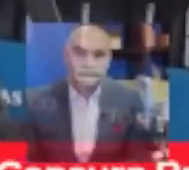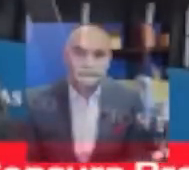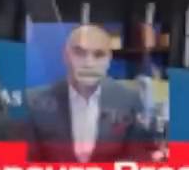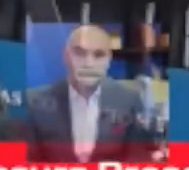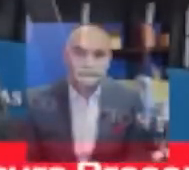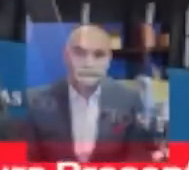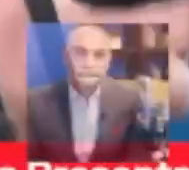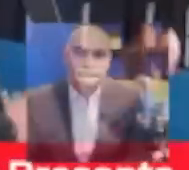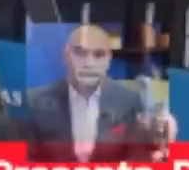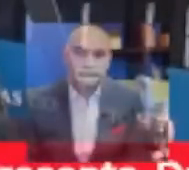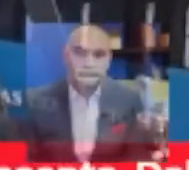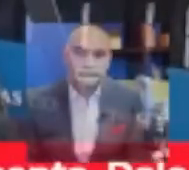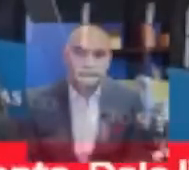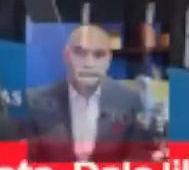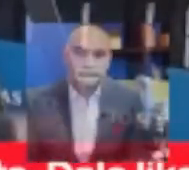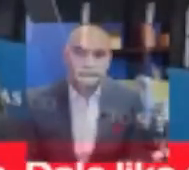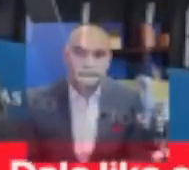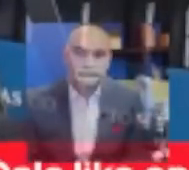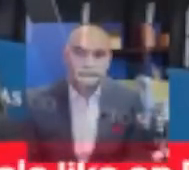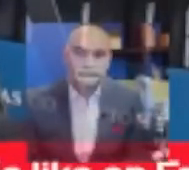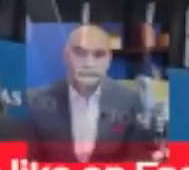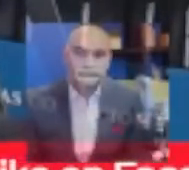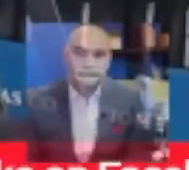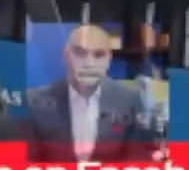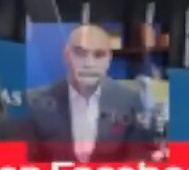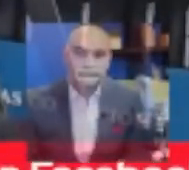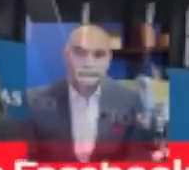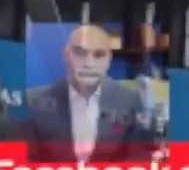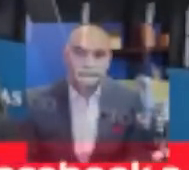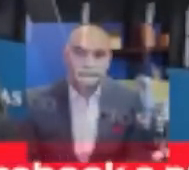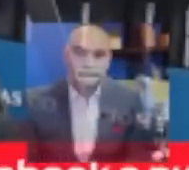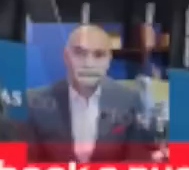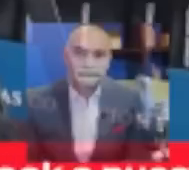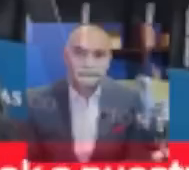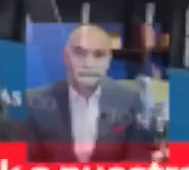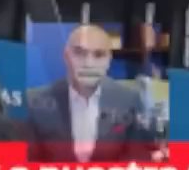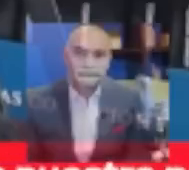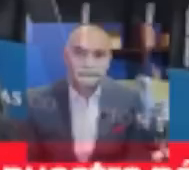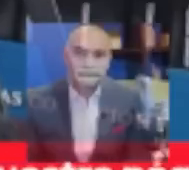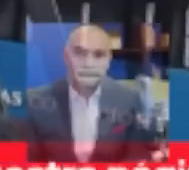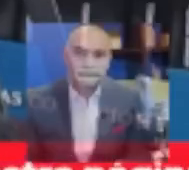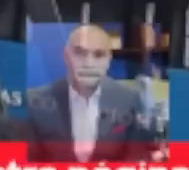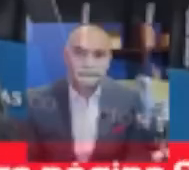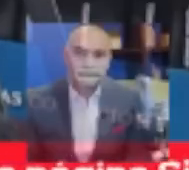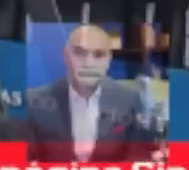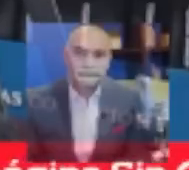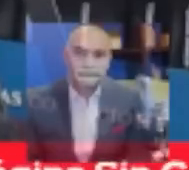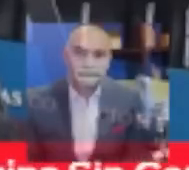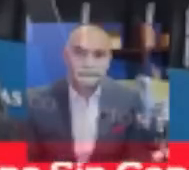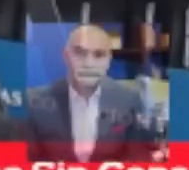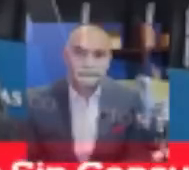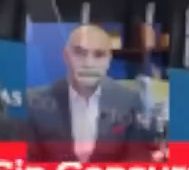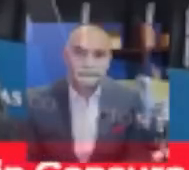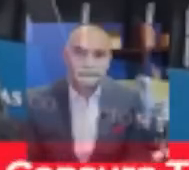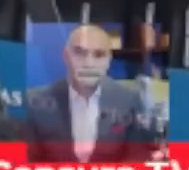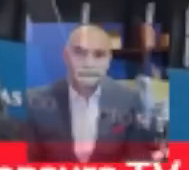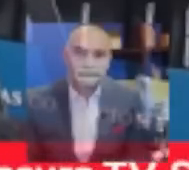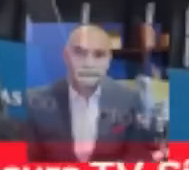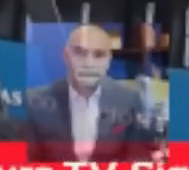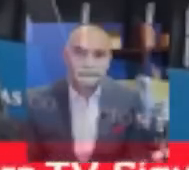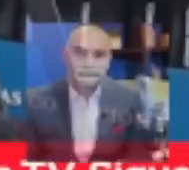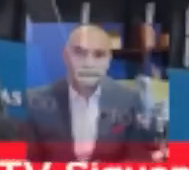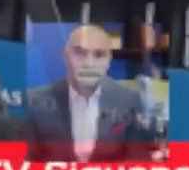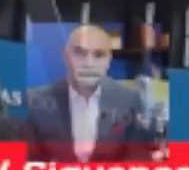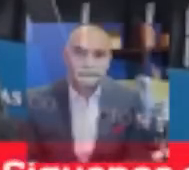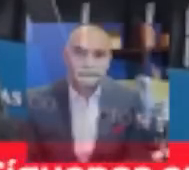a escuchar al hermano de Luis videgaray a Eduardo videgaray hablando de la ministra Esquivel como plagiaria